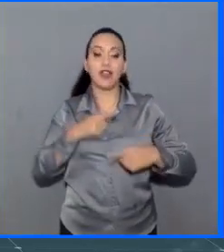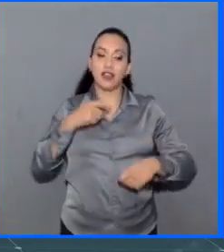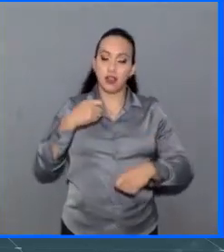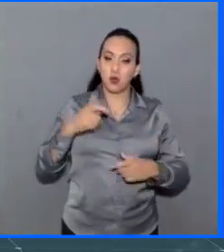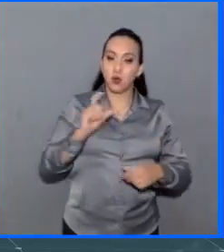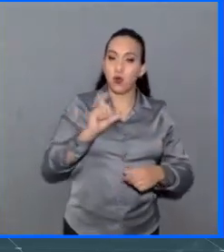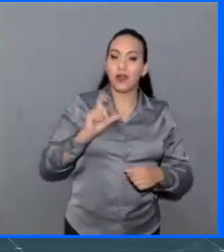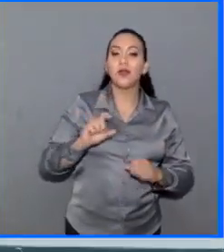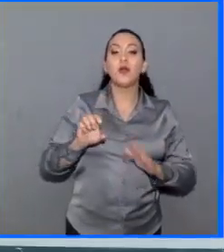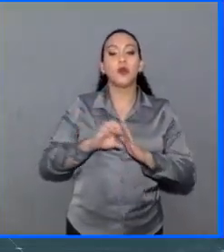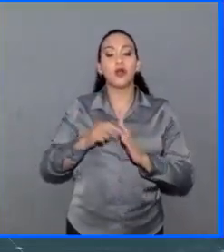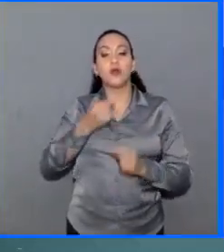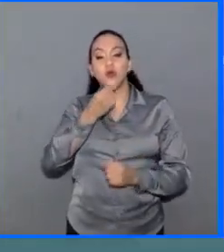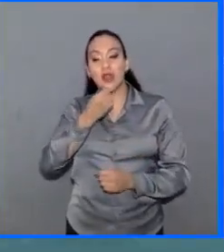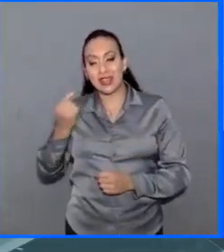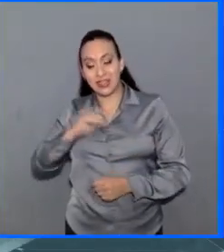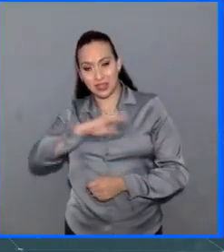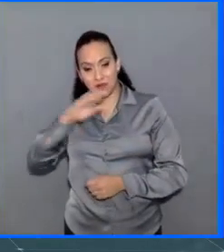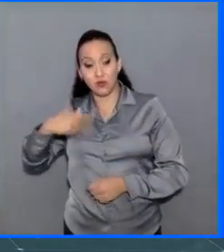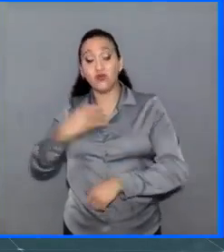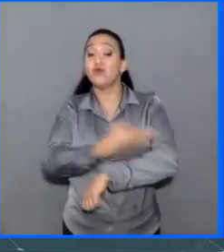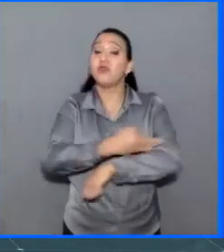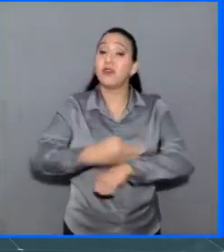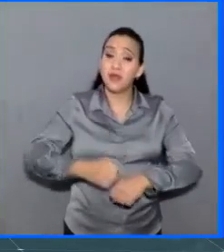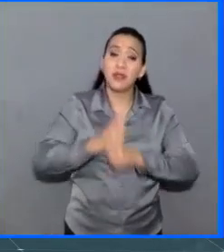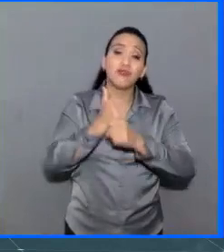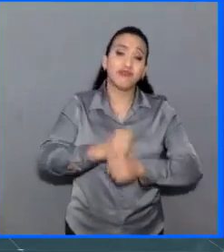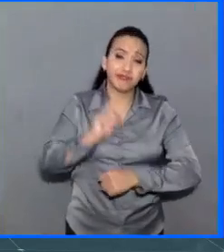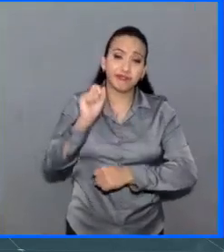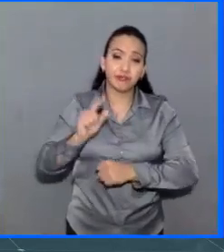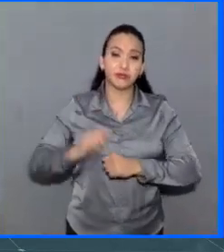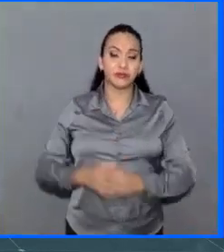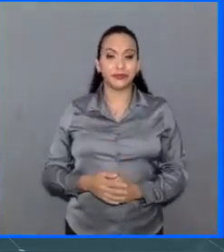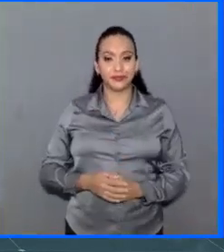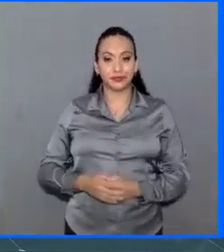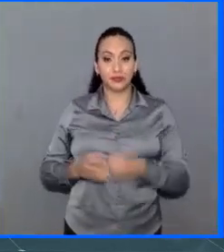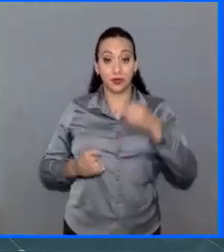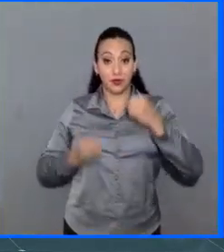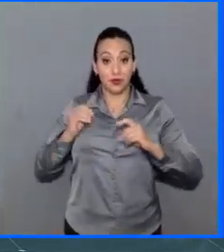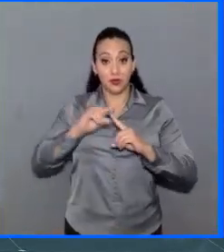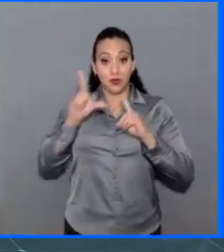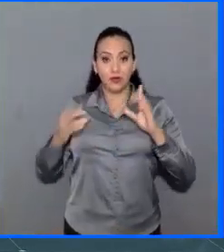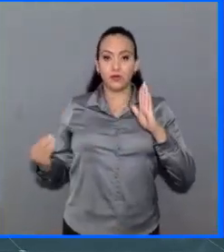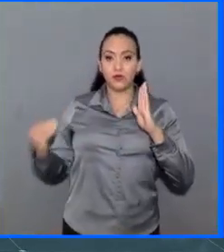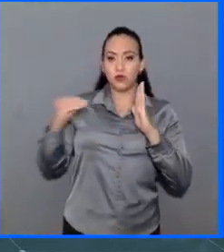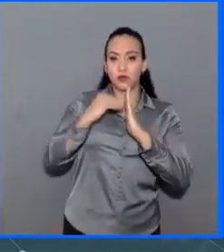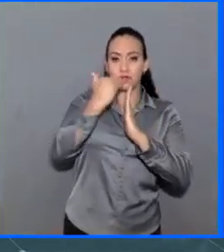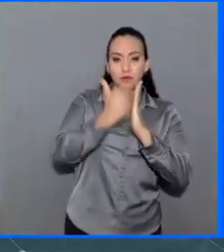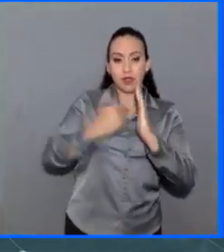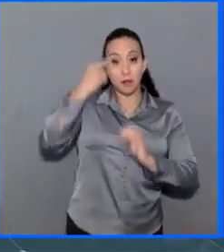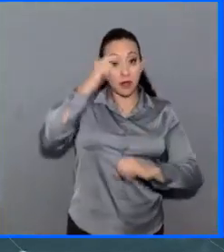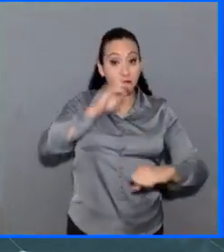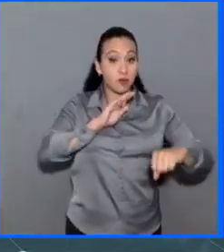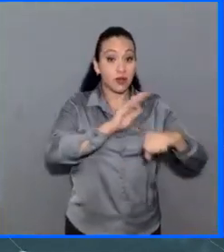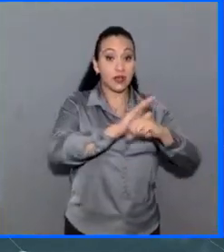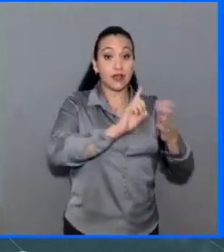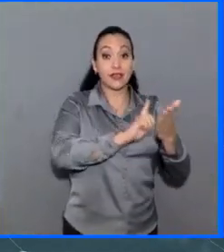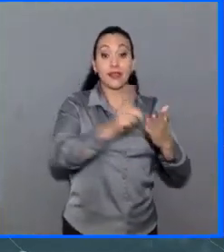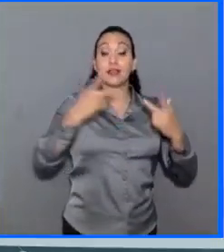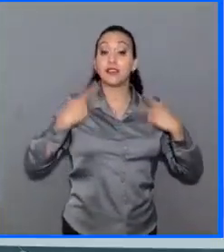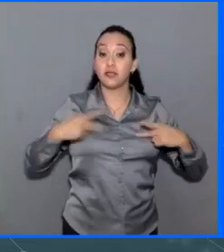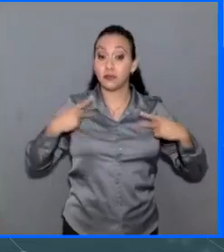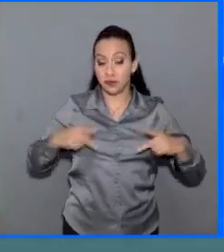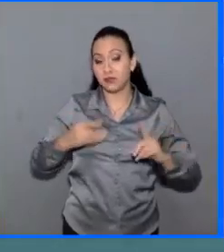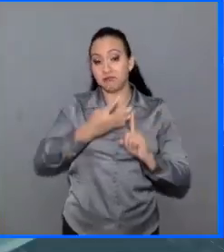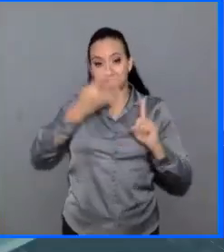menor que perdió la vida. La Corte ha establecido criterios que protegen los derechos de las personas de la diversidad